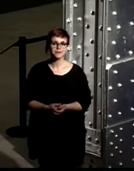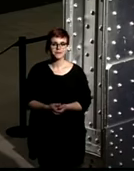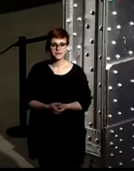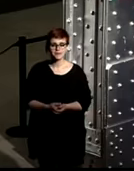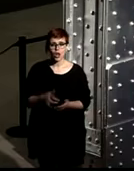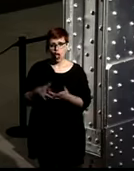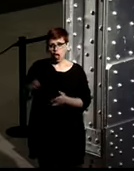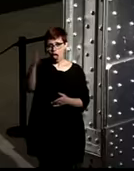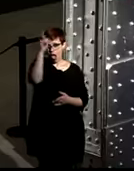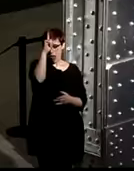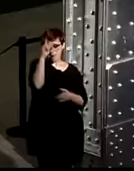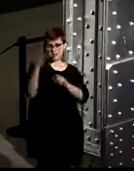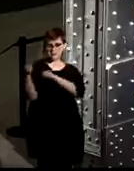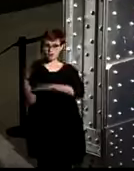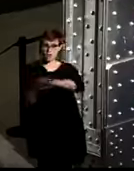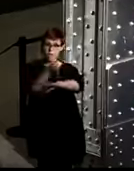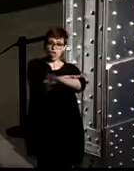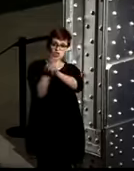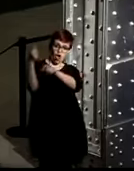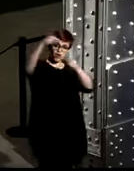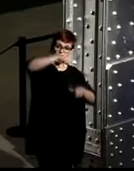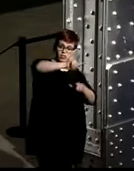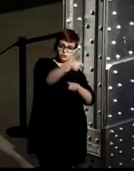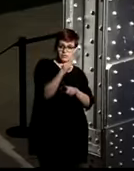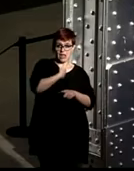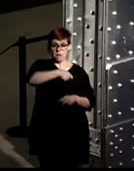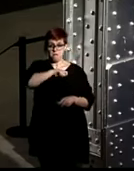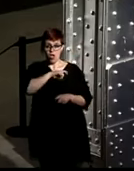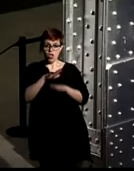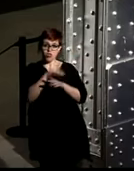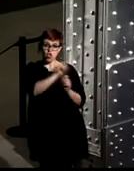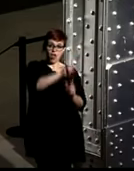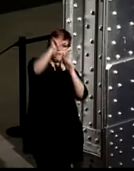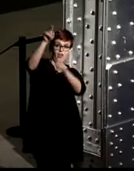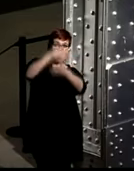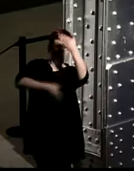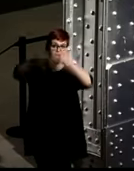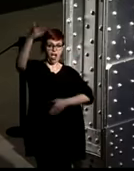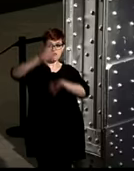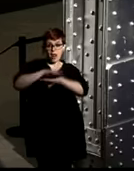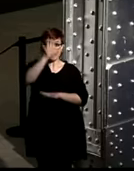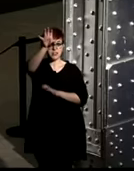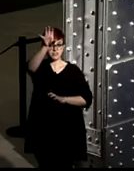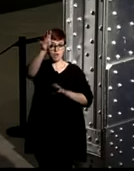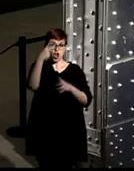Entre los alemanes que se van a Mallorca y los españoles que emigran aquí, nos va a tener más cuenta cambiar el nombre a los países, ¿verdad?